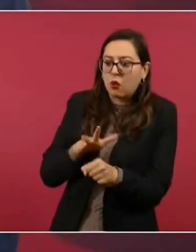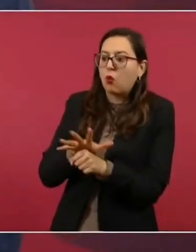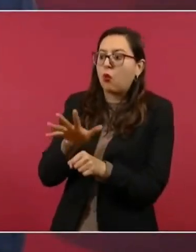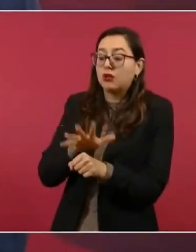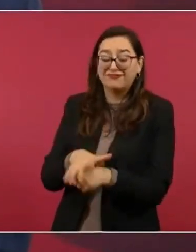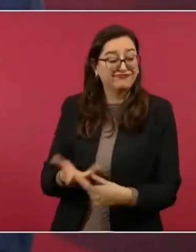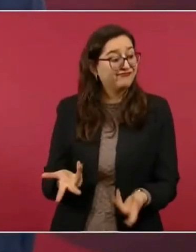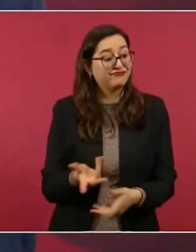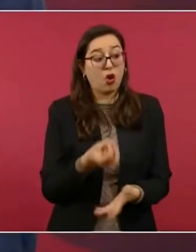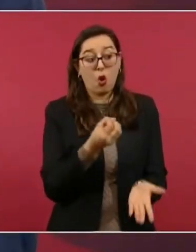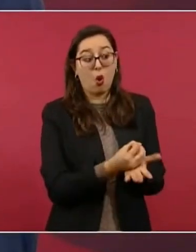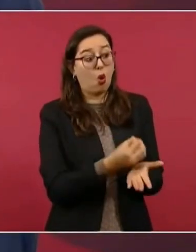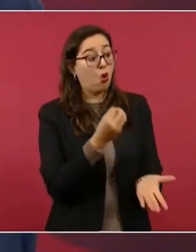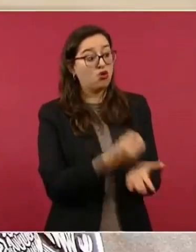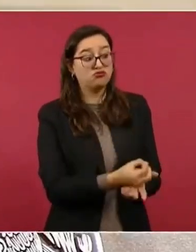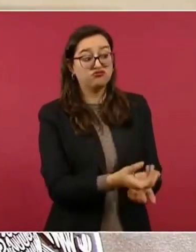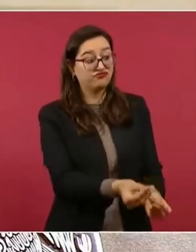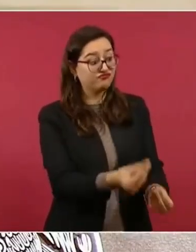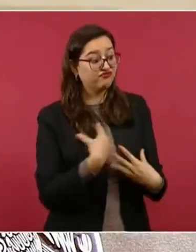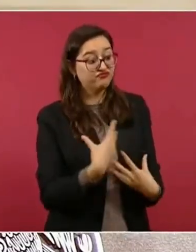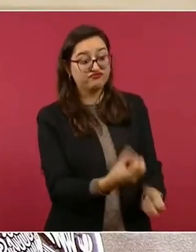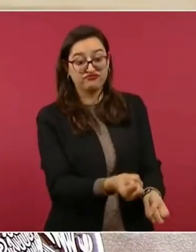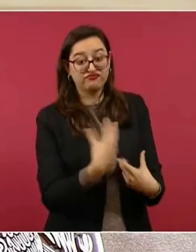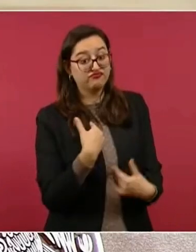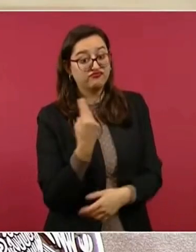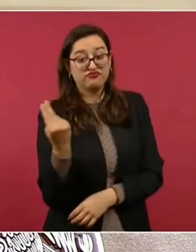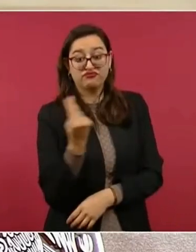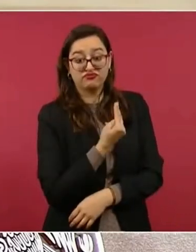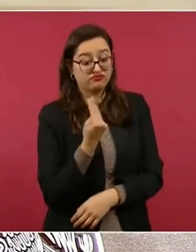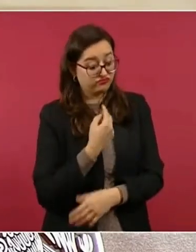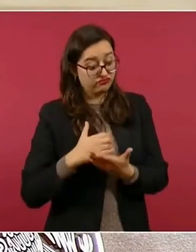que solo se cura con el oro.